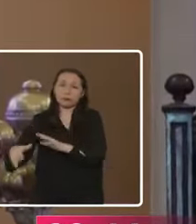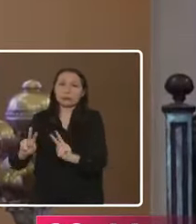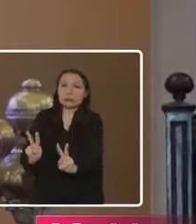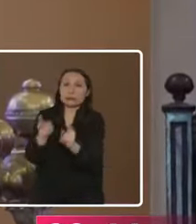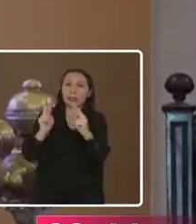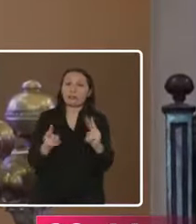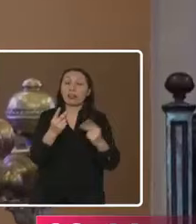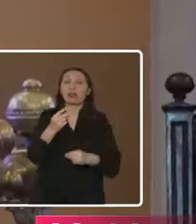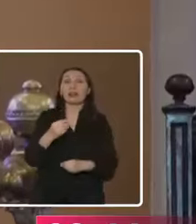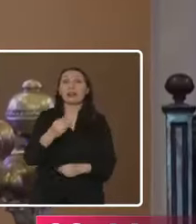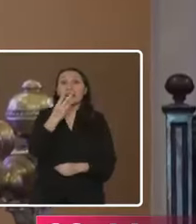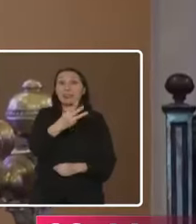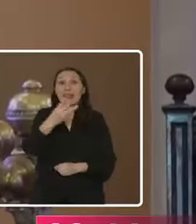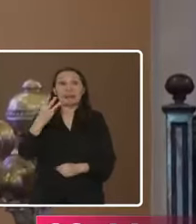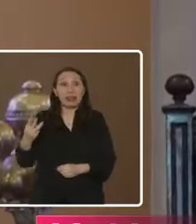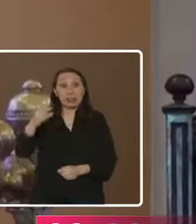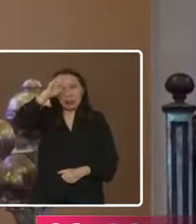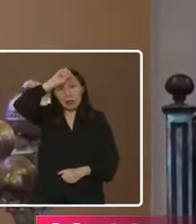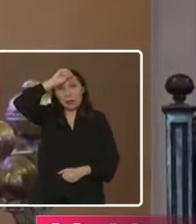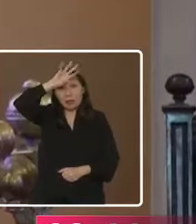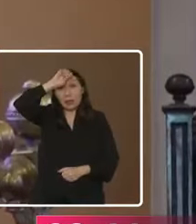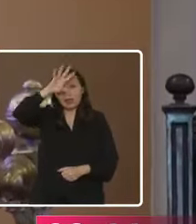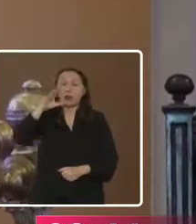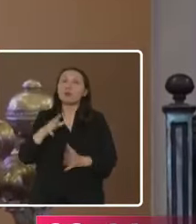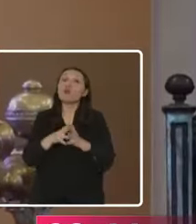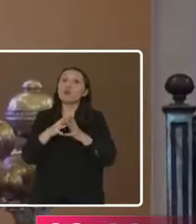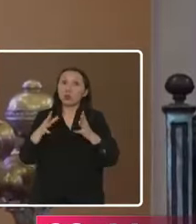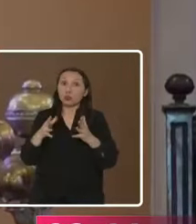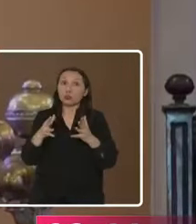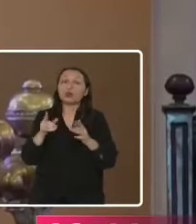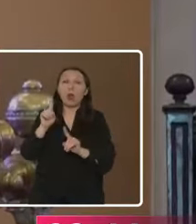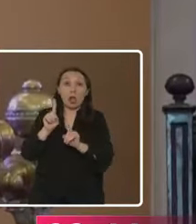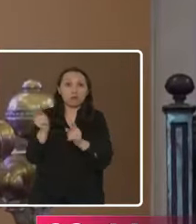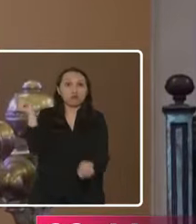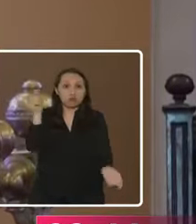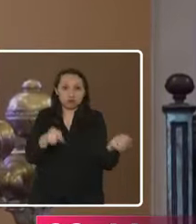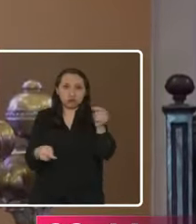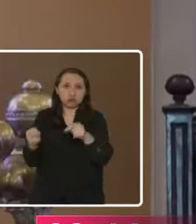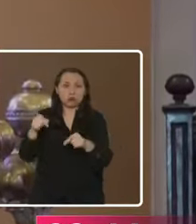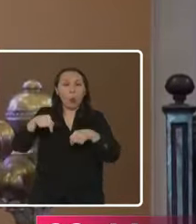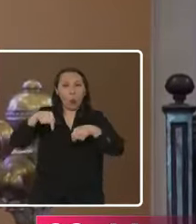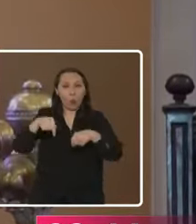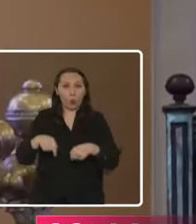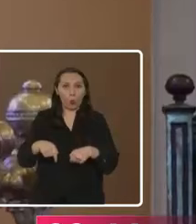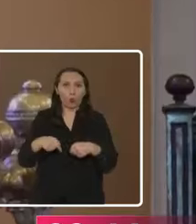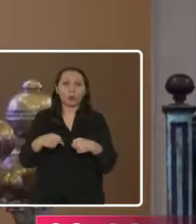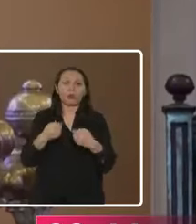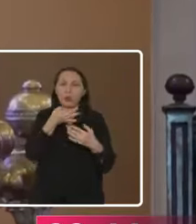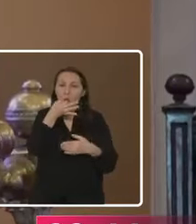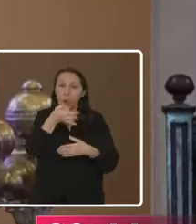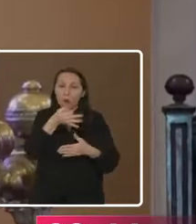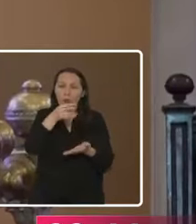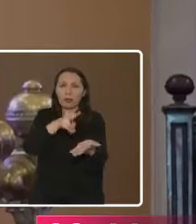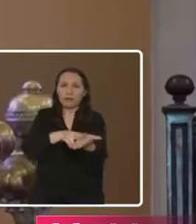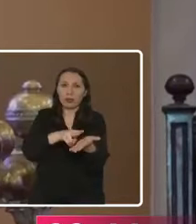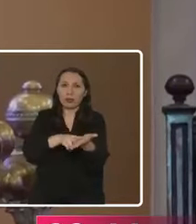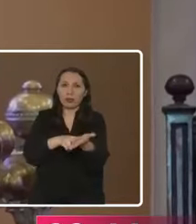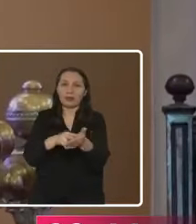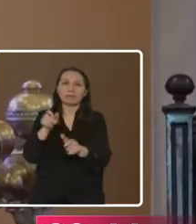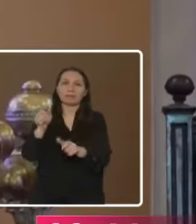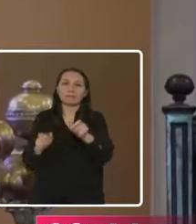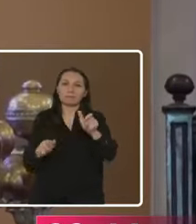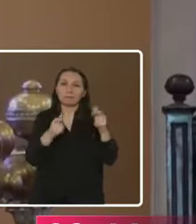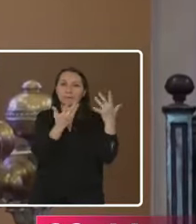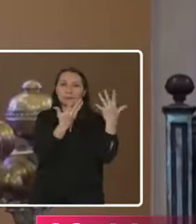rescatar a los 3 taités mineros, muchos de los cuales aquí están presentes dando testimonio.